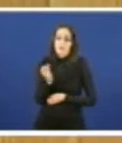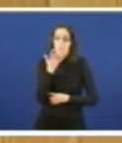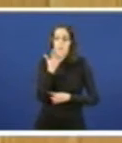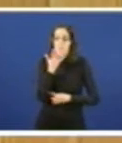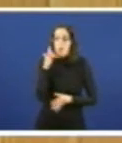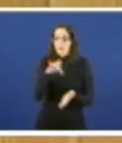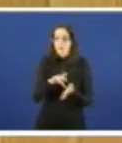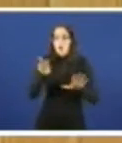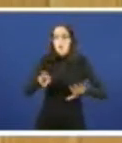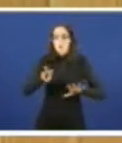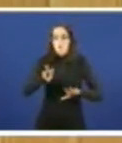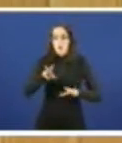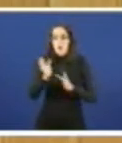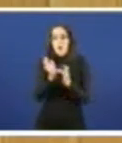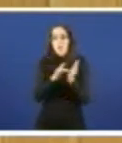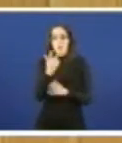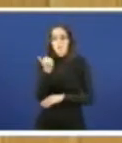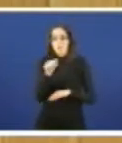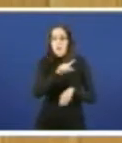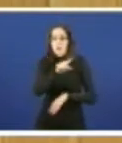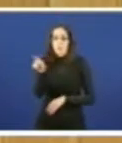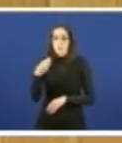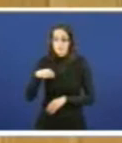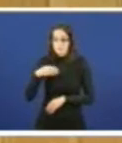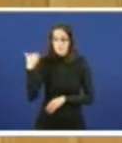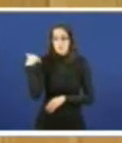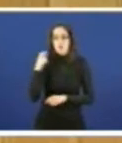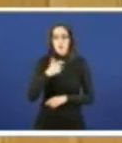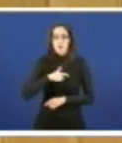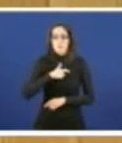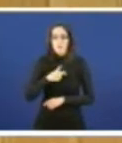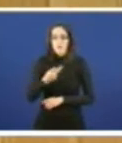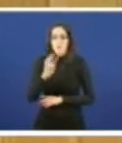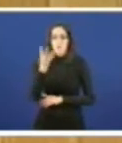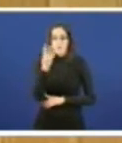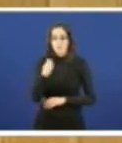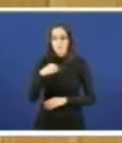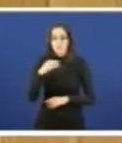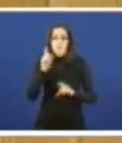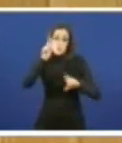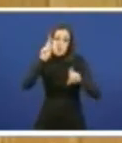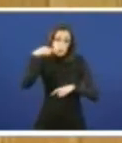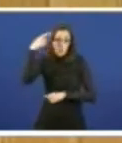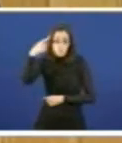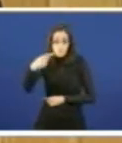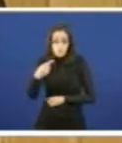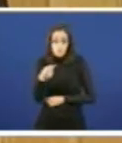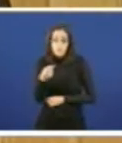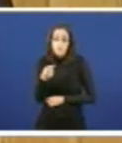día 8 de abril de 2011, na Comisión Cuarta, na Comisión de Educación e Cultura, se